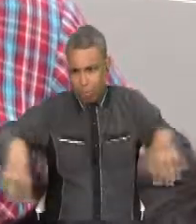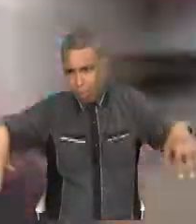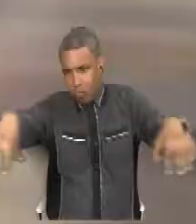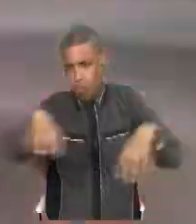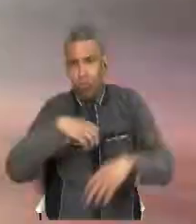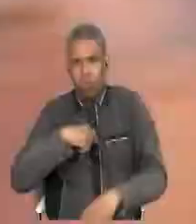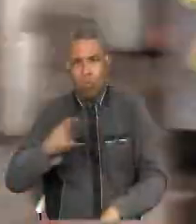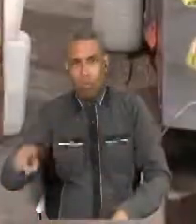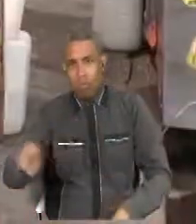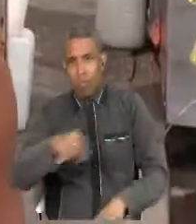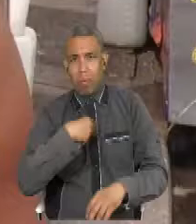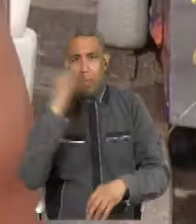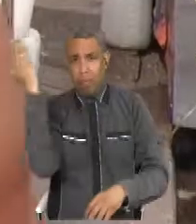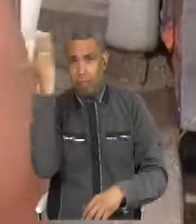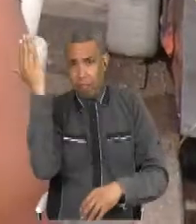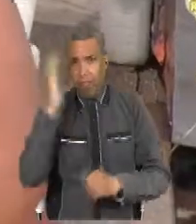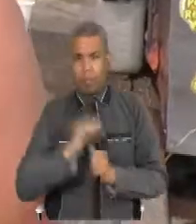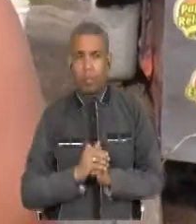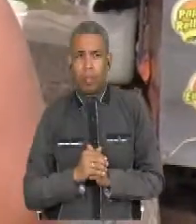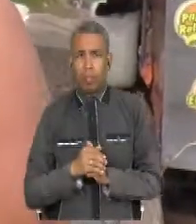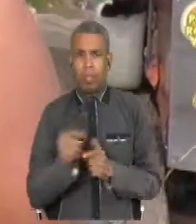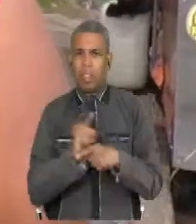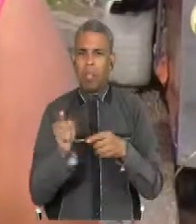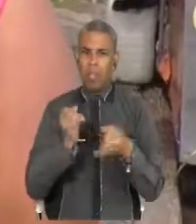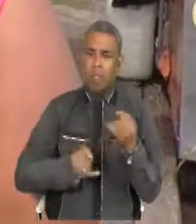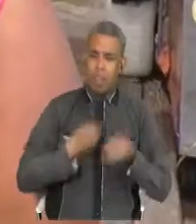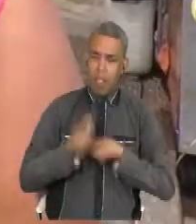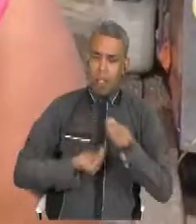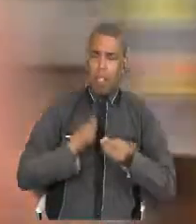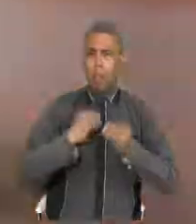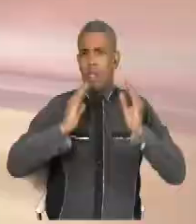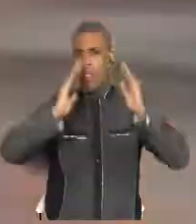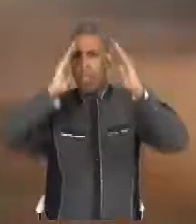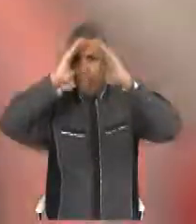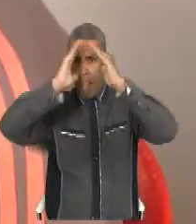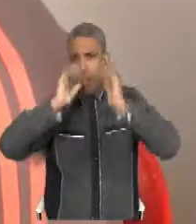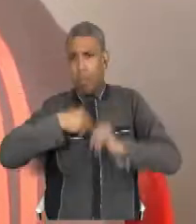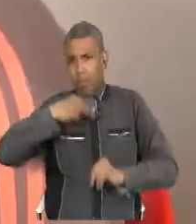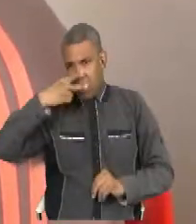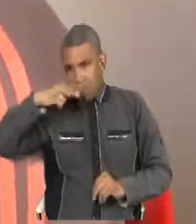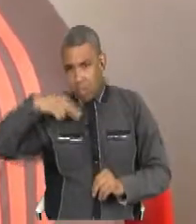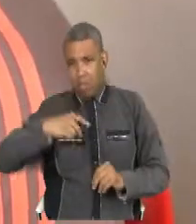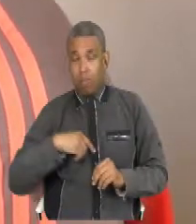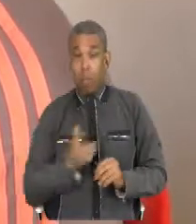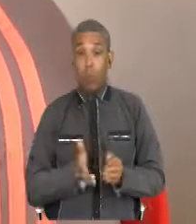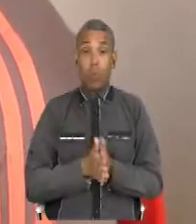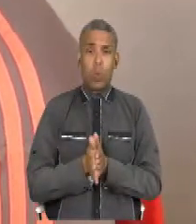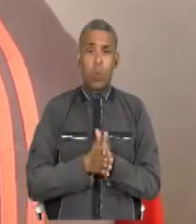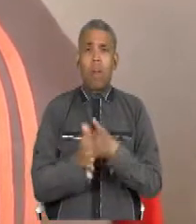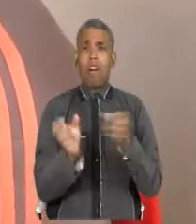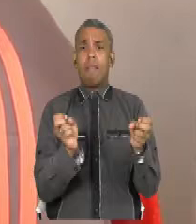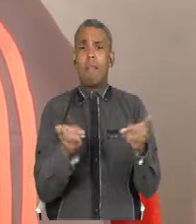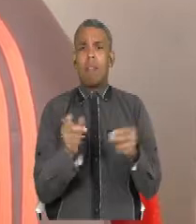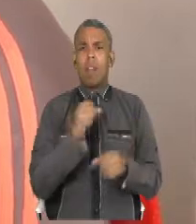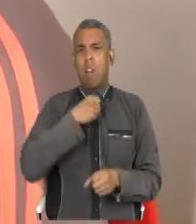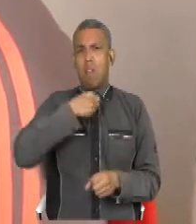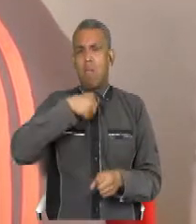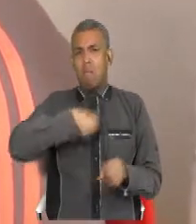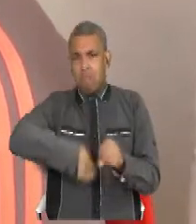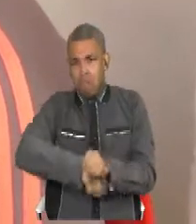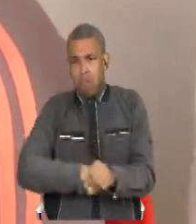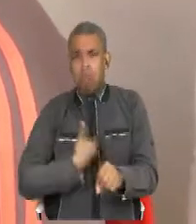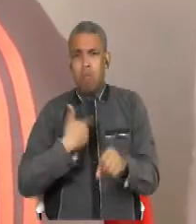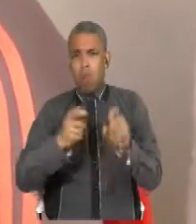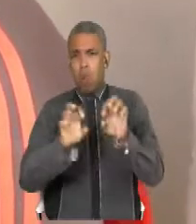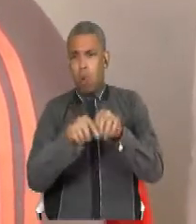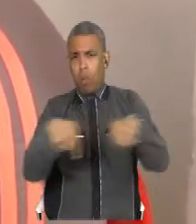cine. Los fines de semana en Barranca, pero me la paso en la casa con los niños. Ver fútbol. En todas las canchas, eso es lo que